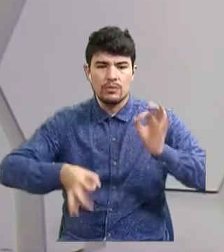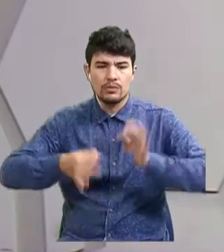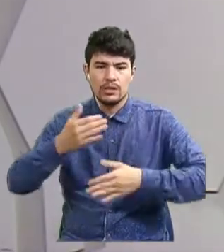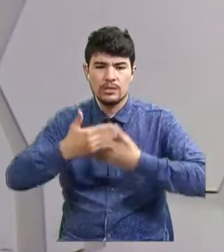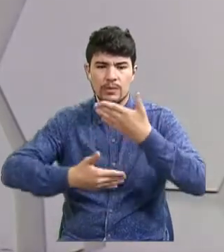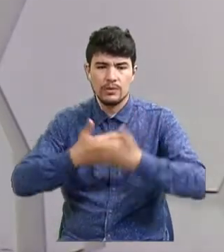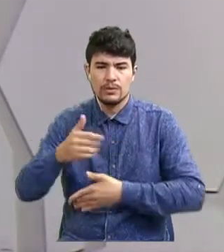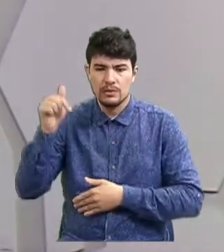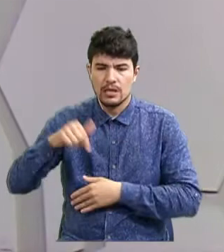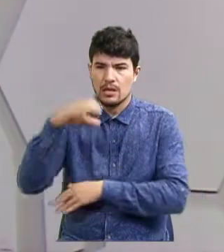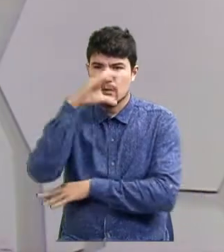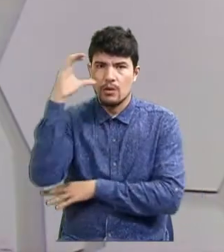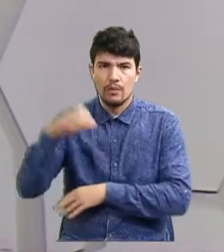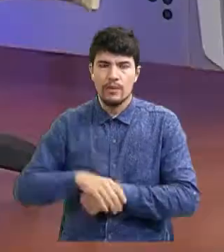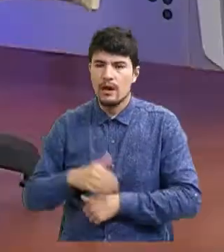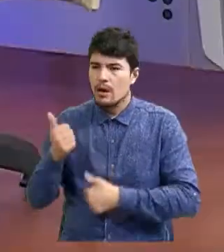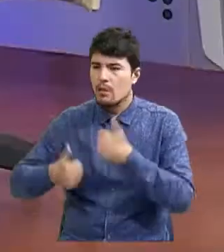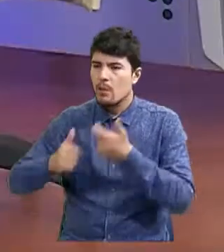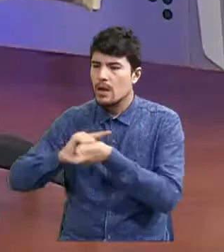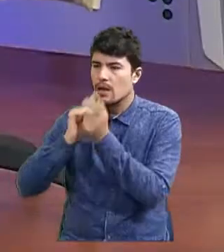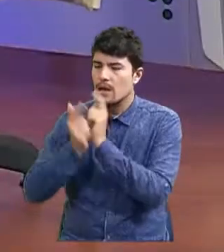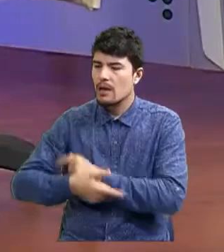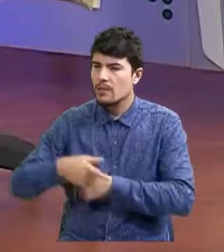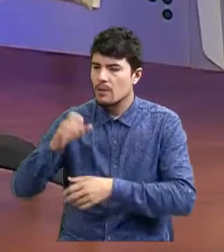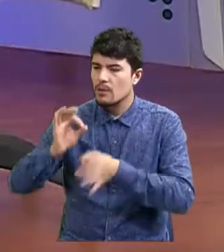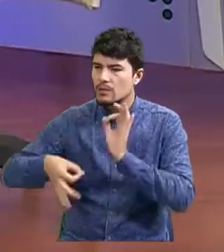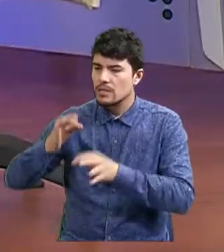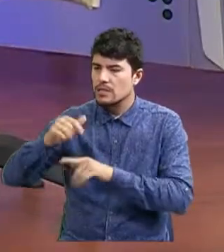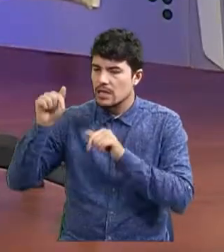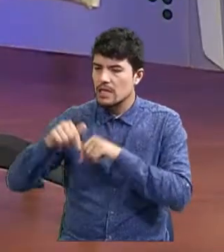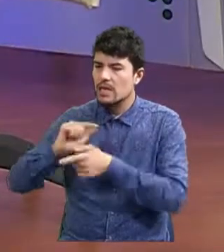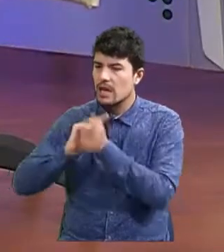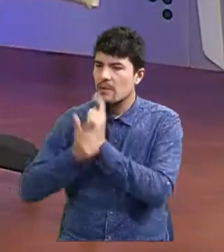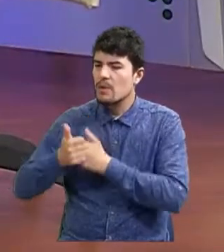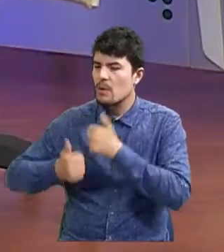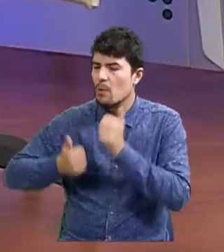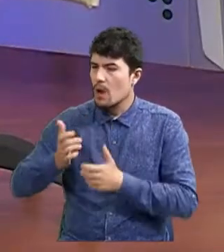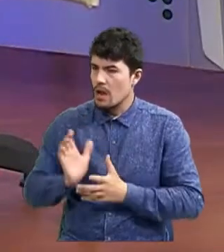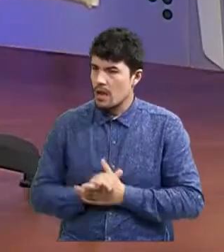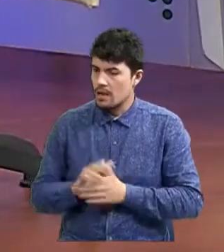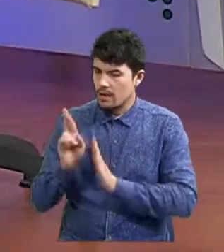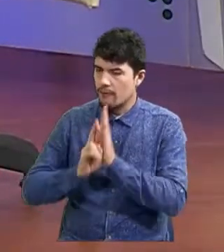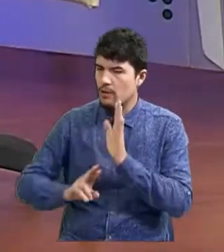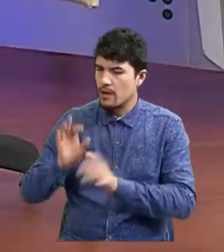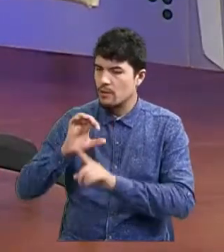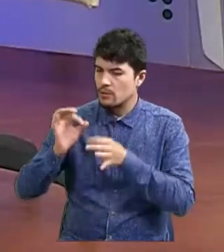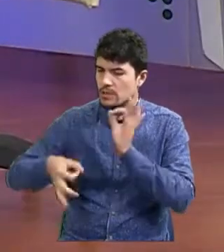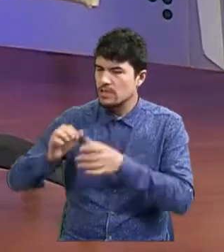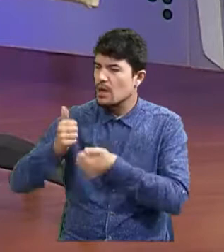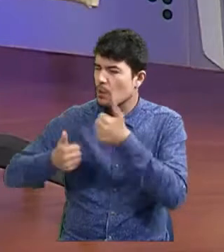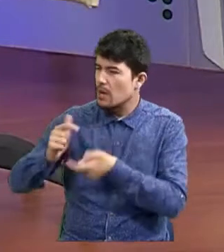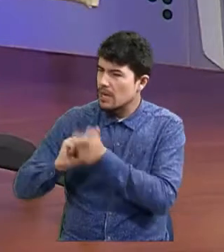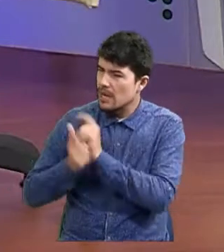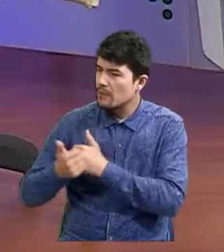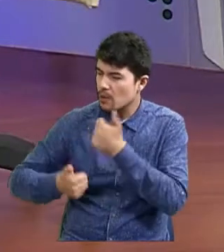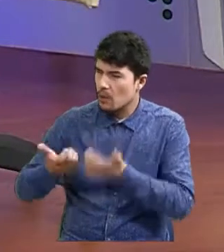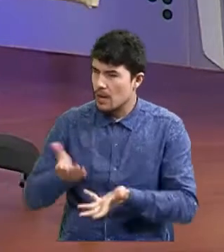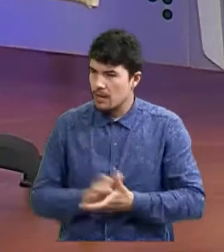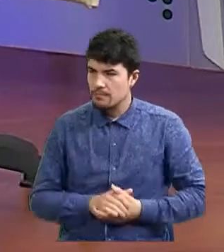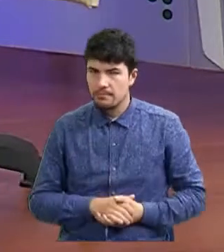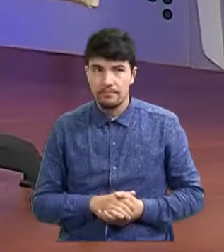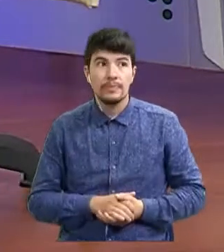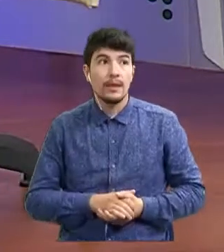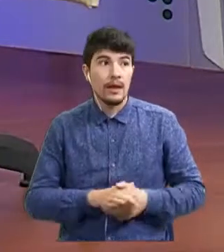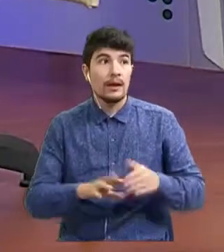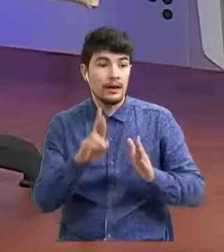justicia. ¿Qué cambios estructurales tendría básicamente la reforma a la justicia? O sea, ¿qué cambios llevaría? Mire, en reforma a